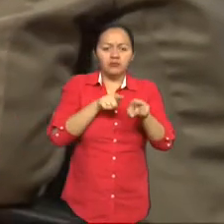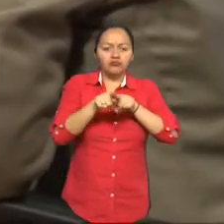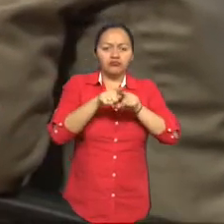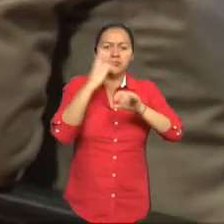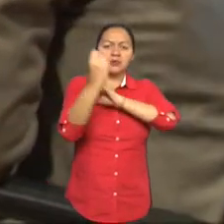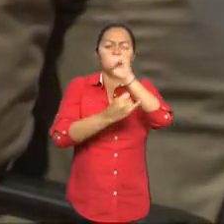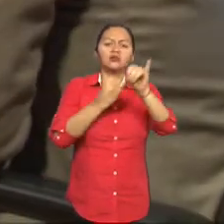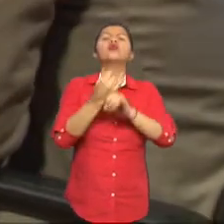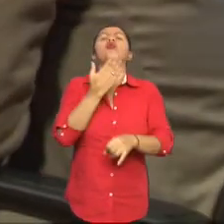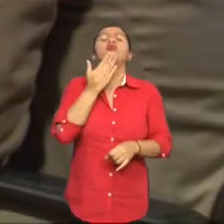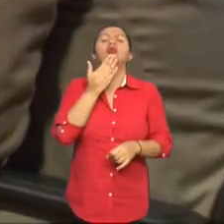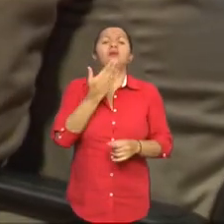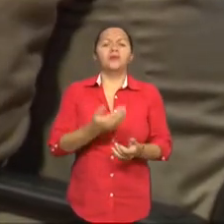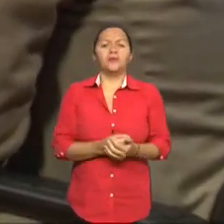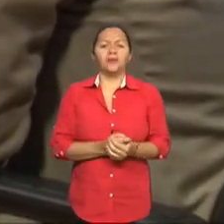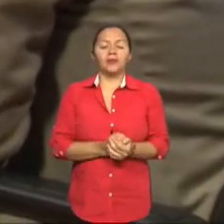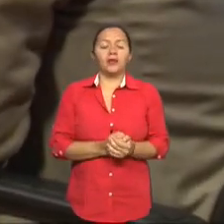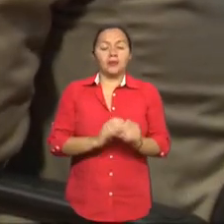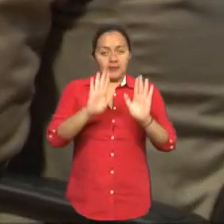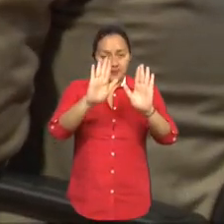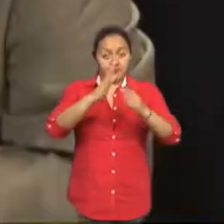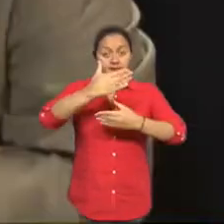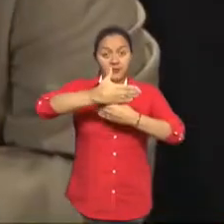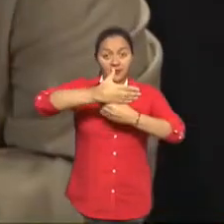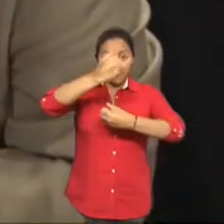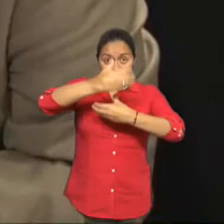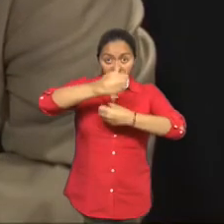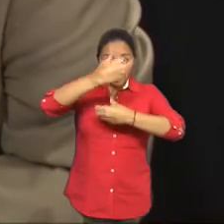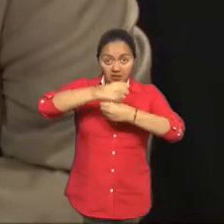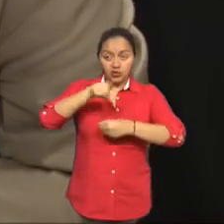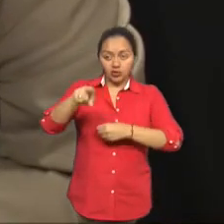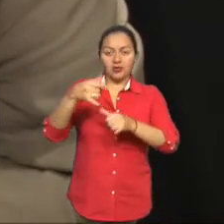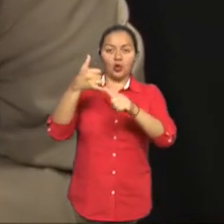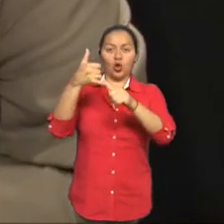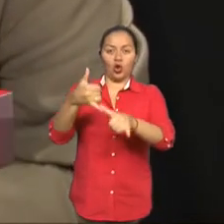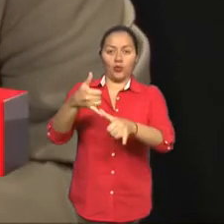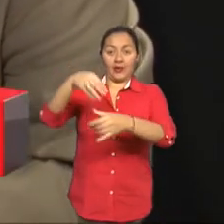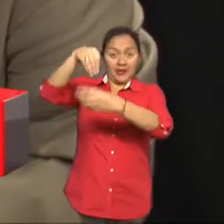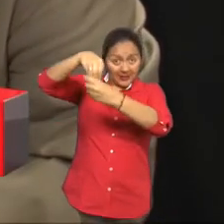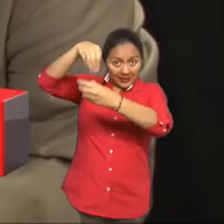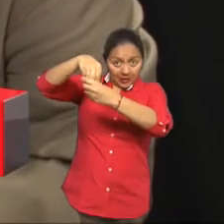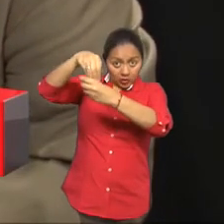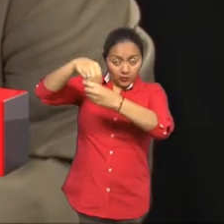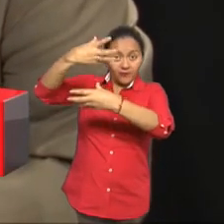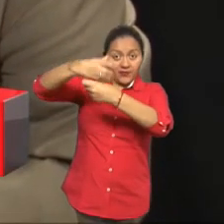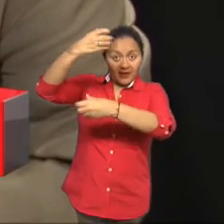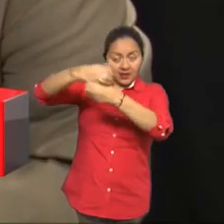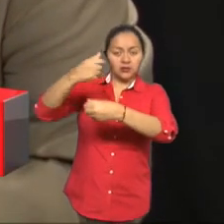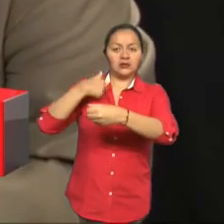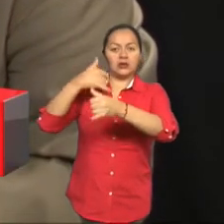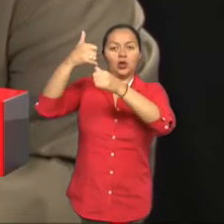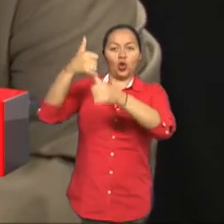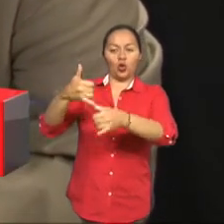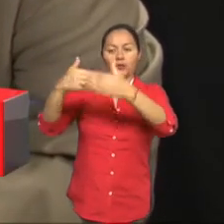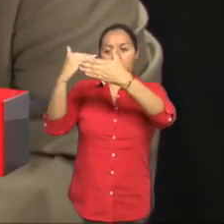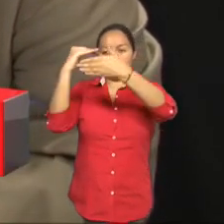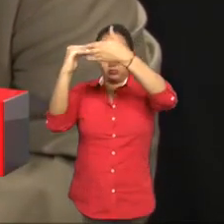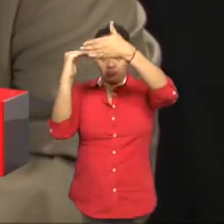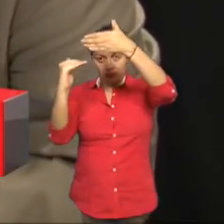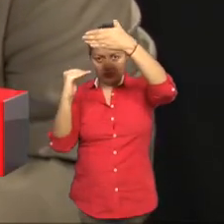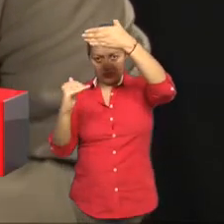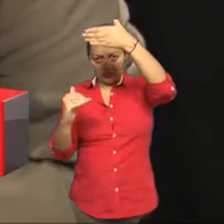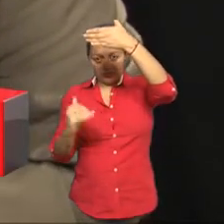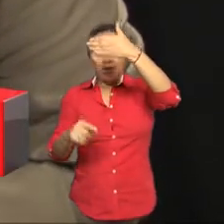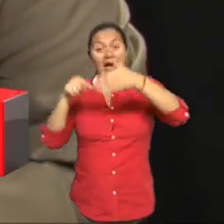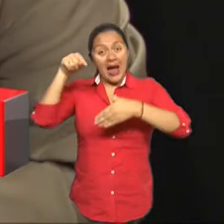participaciones internacionales? A las federaciones que están conformadas por clubes deportivos por un tipo de discapacidad, les corresponde la